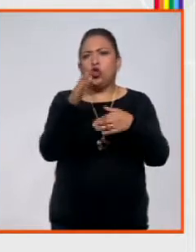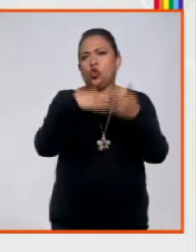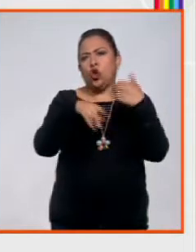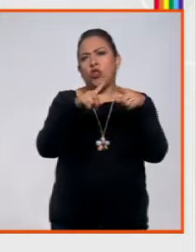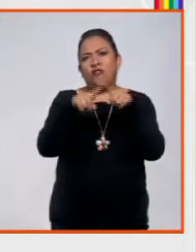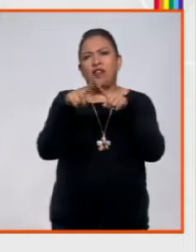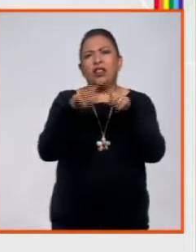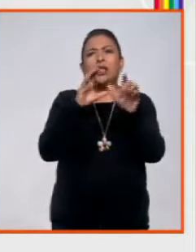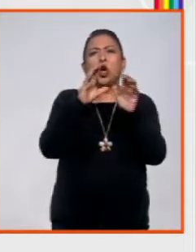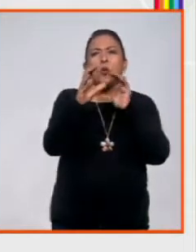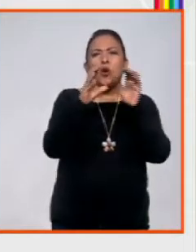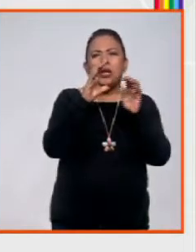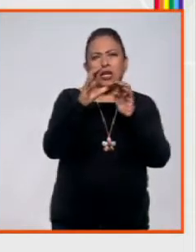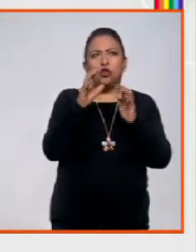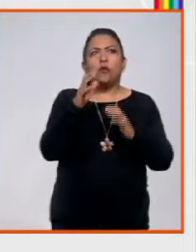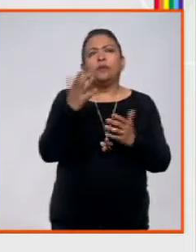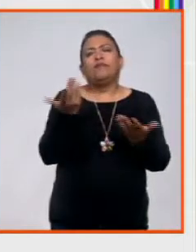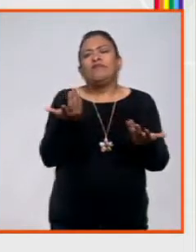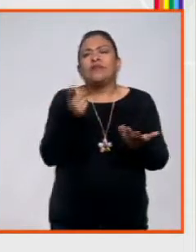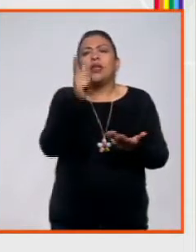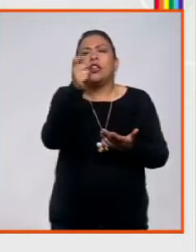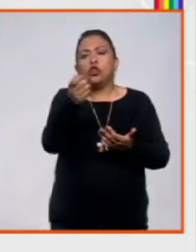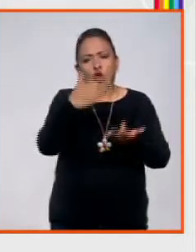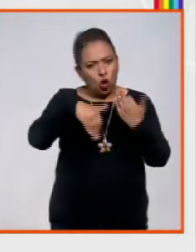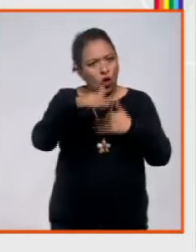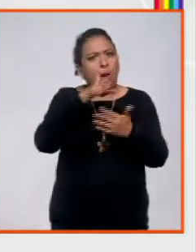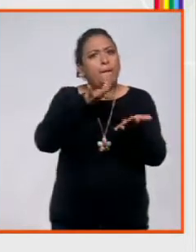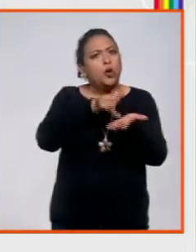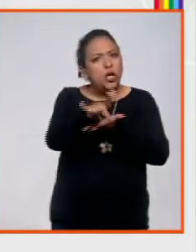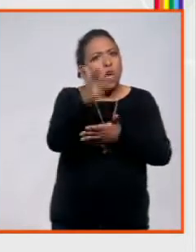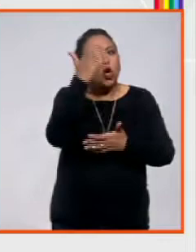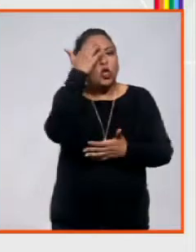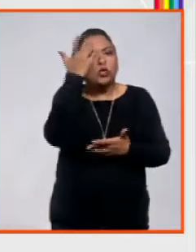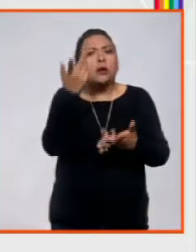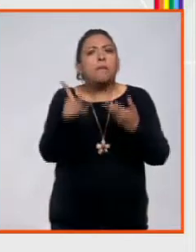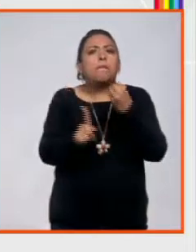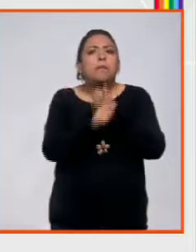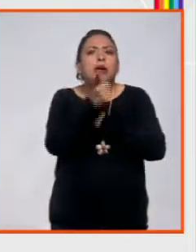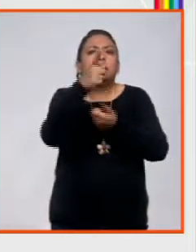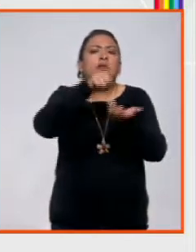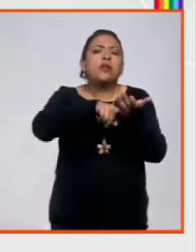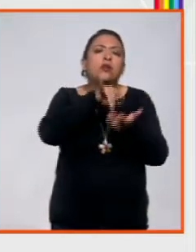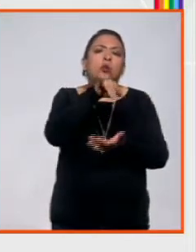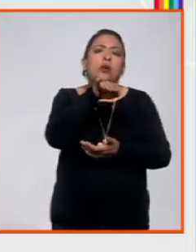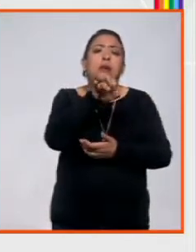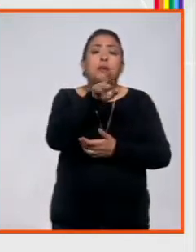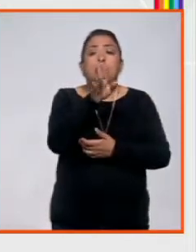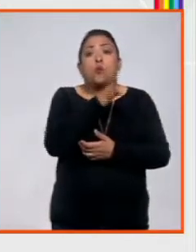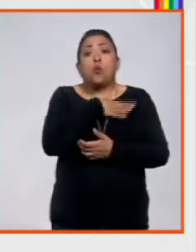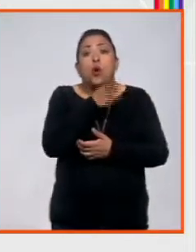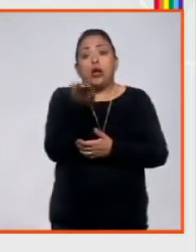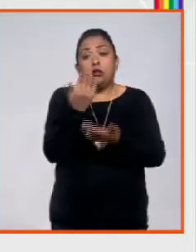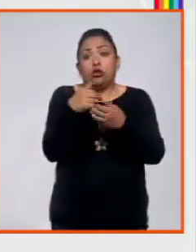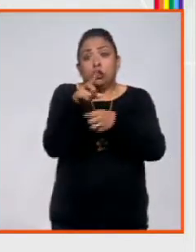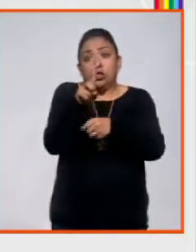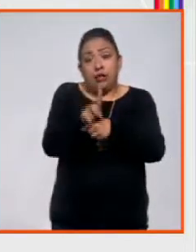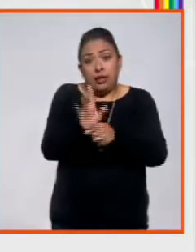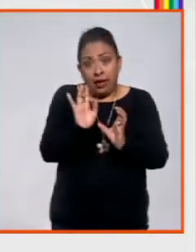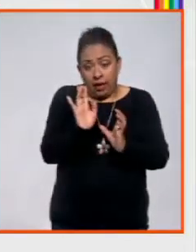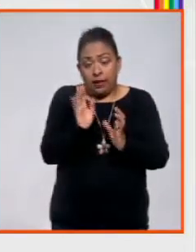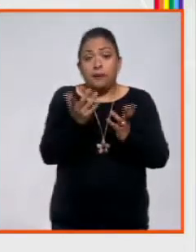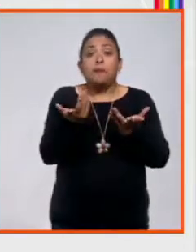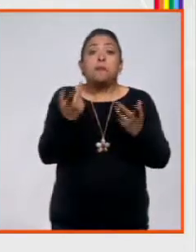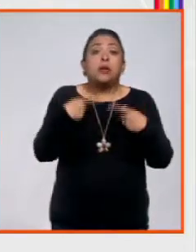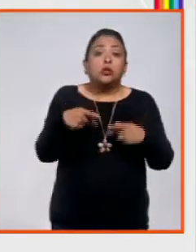los medios públicos es decir de todos los que hemos apoyado y conocido la situación del inversor y que bueno que la sociedad y que